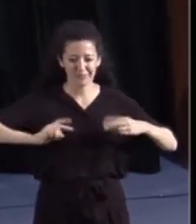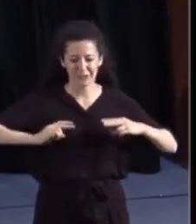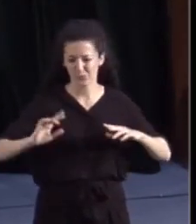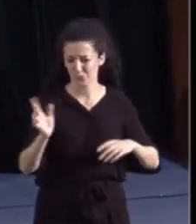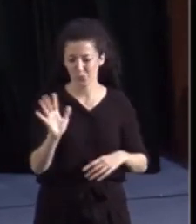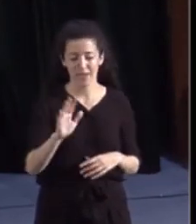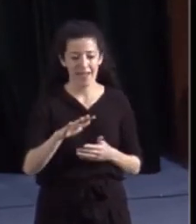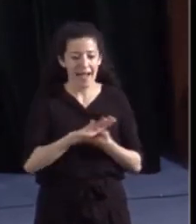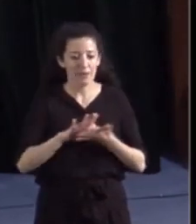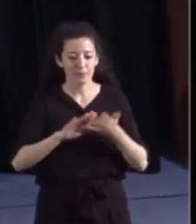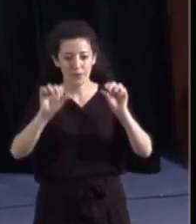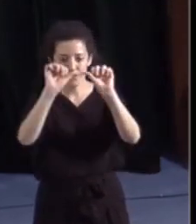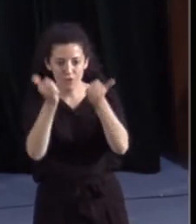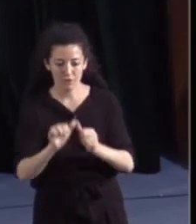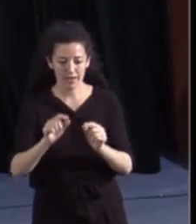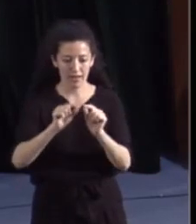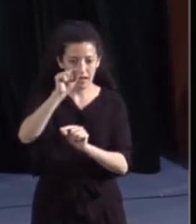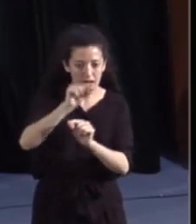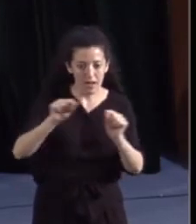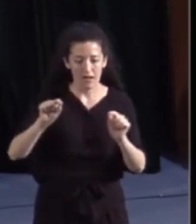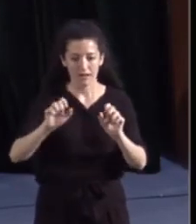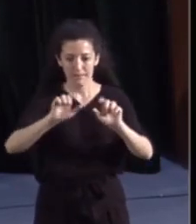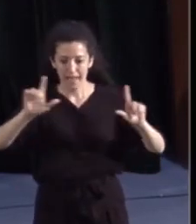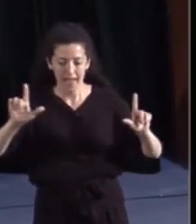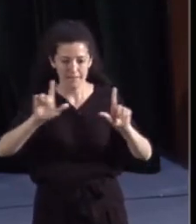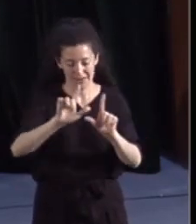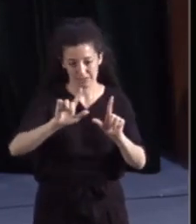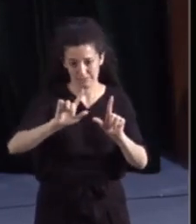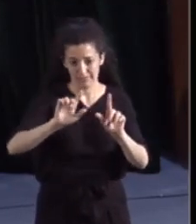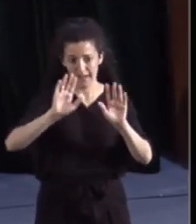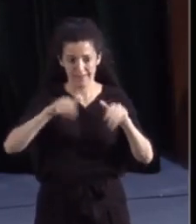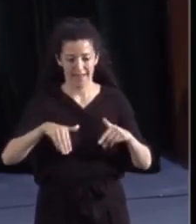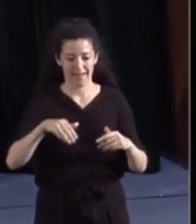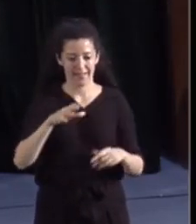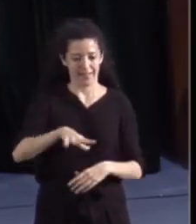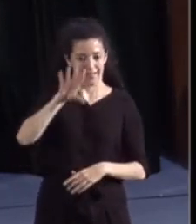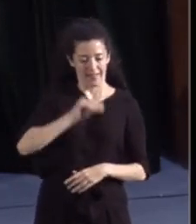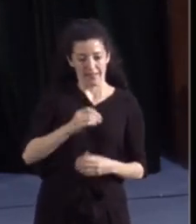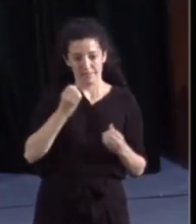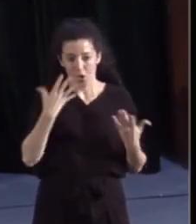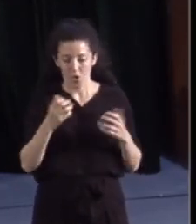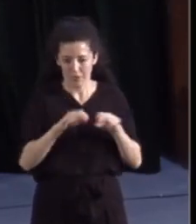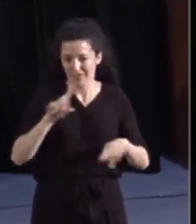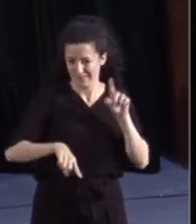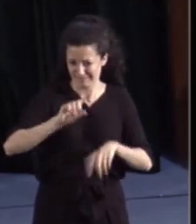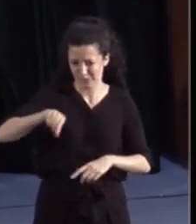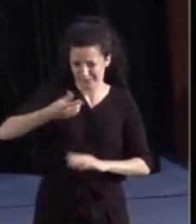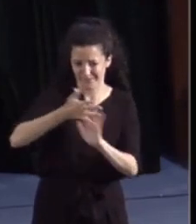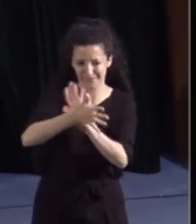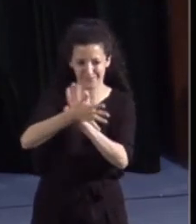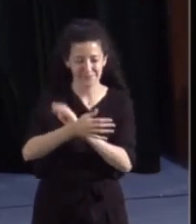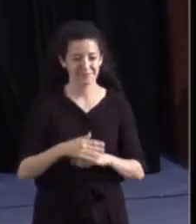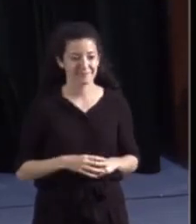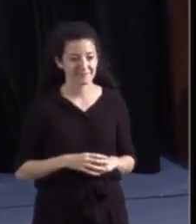formales que luego pueden incidir en la recepción de los contenidos en lengua de signos. Finalmente os voy a presentar el estudio